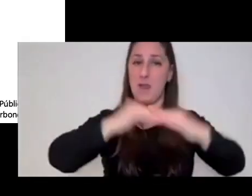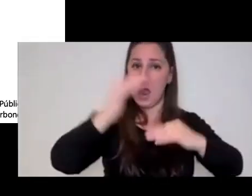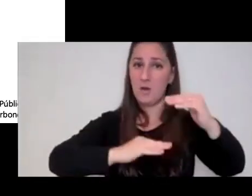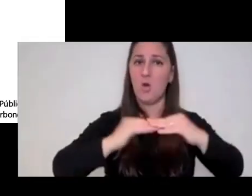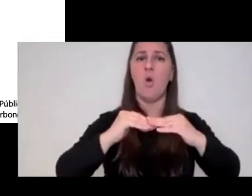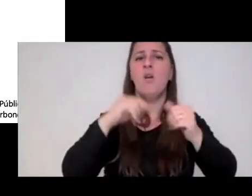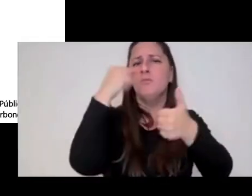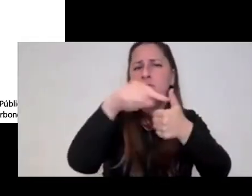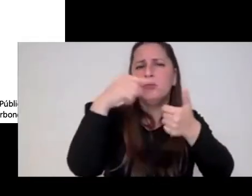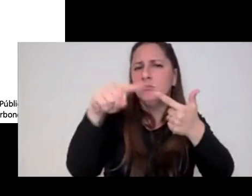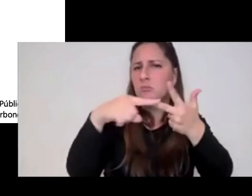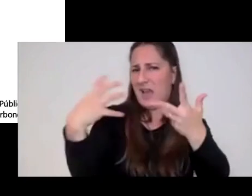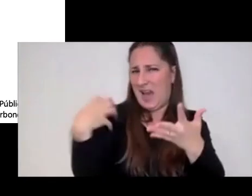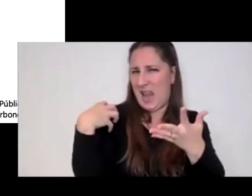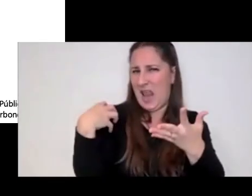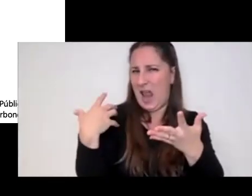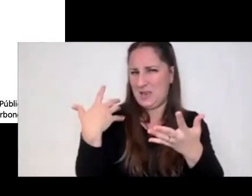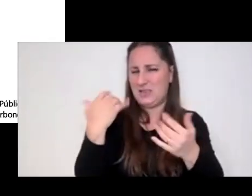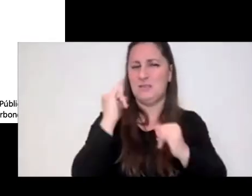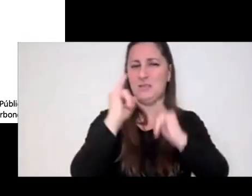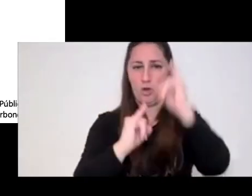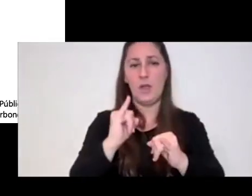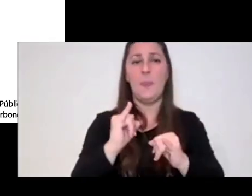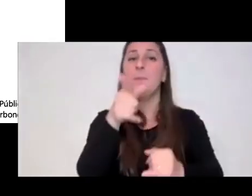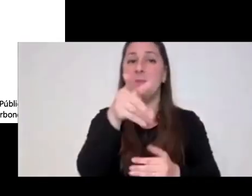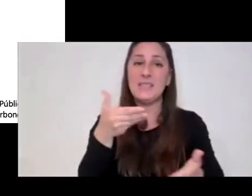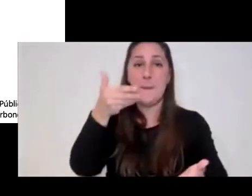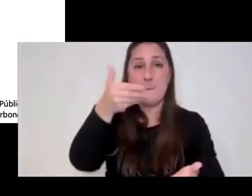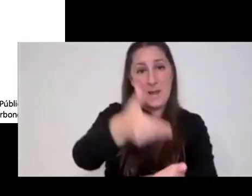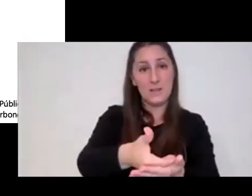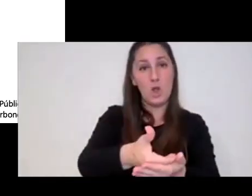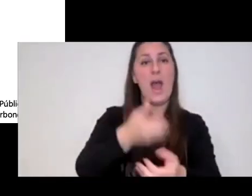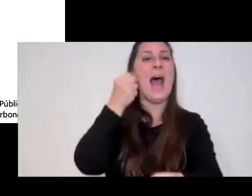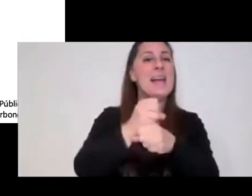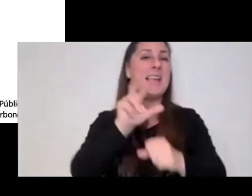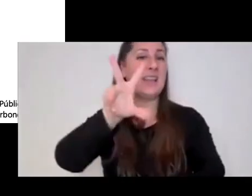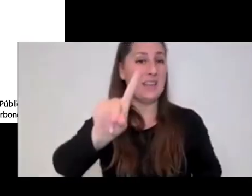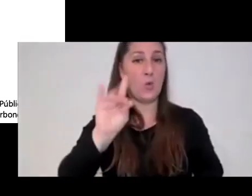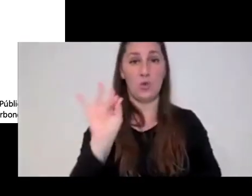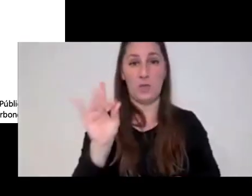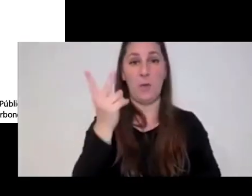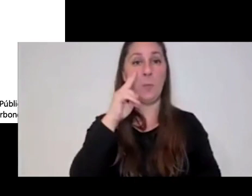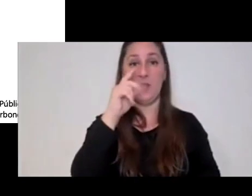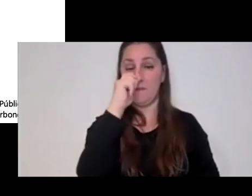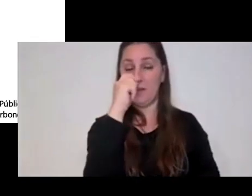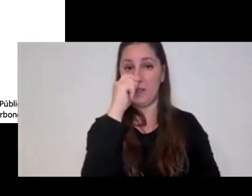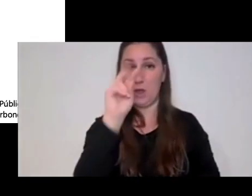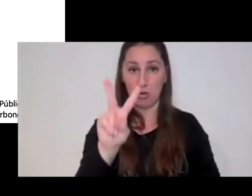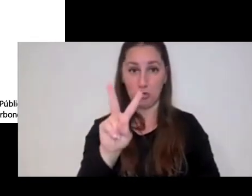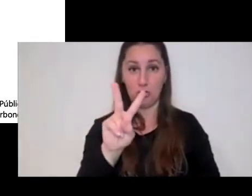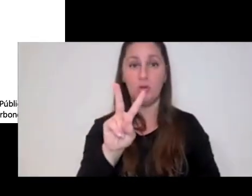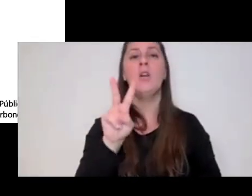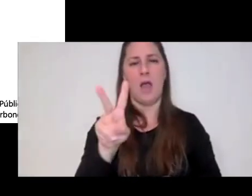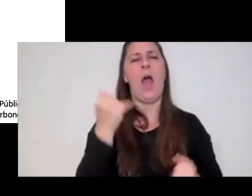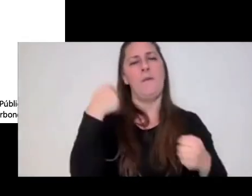que les comenté antes, y esa inversión la realiza hasta el 31 de diciembre del año 2022, va a tener un beneficio. Y